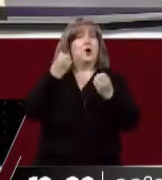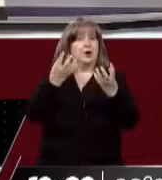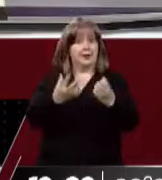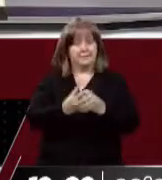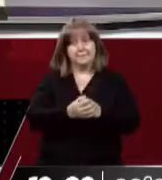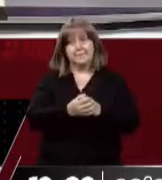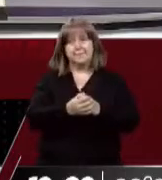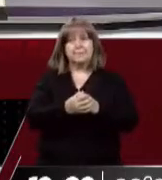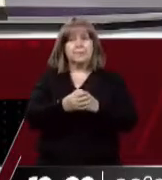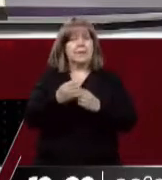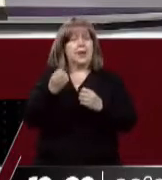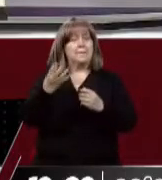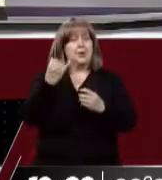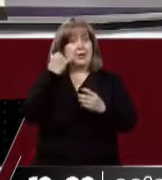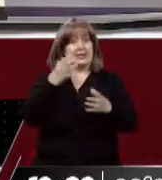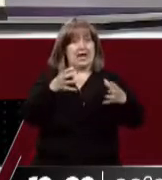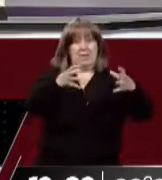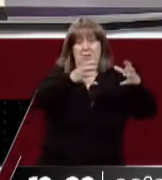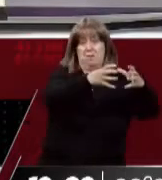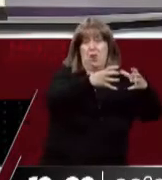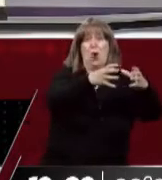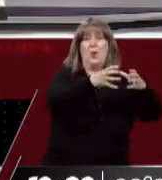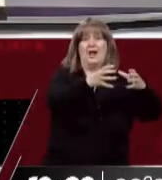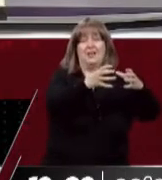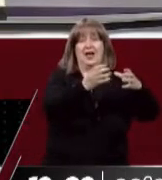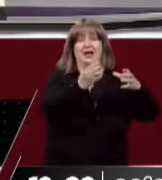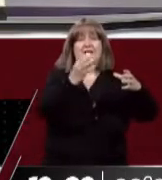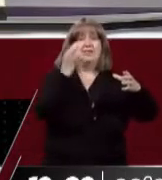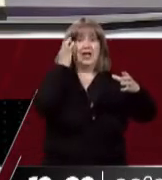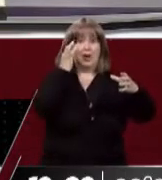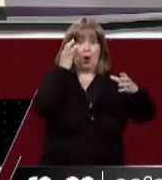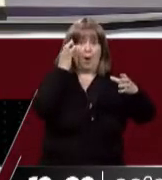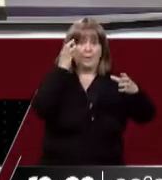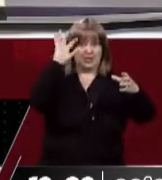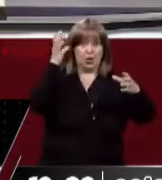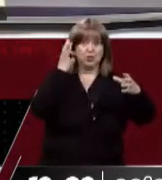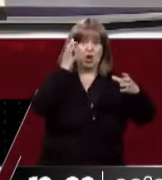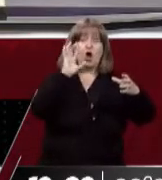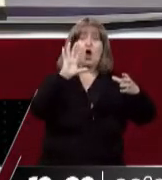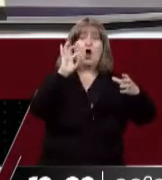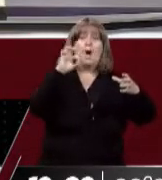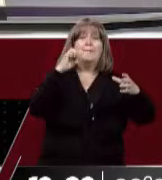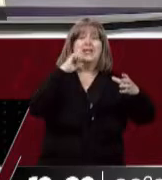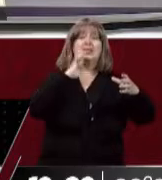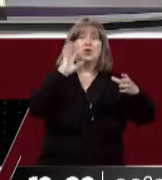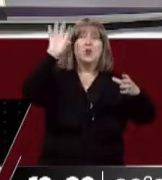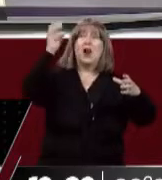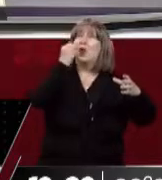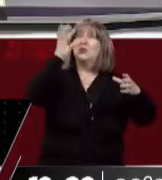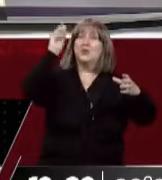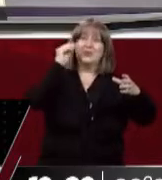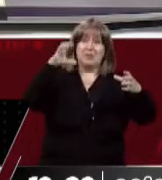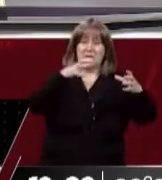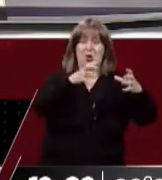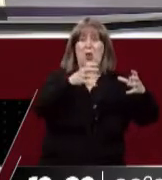estamos hablando que esta banda como lo decía bien sufi recién condice es una banda que intentó varias veces el